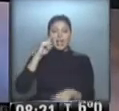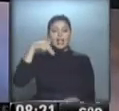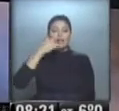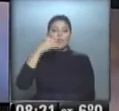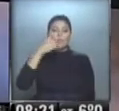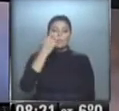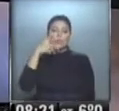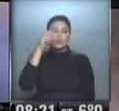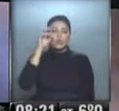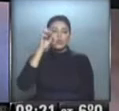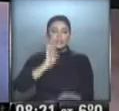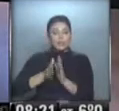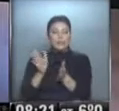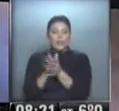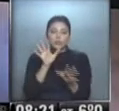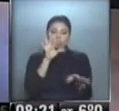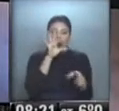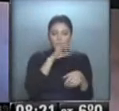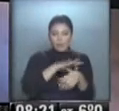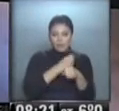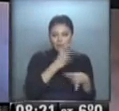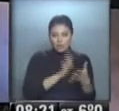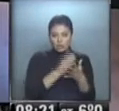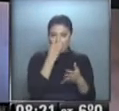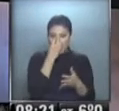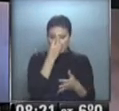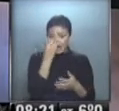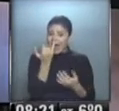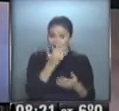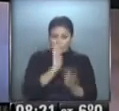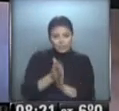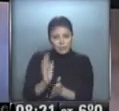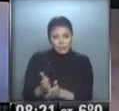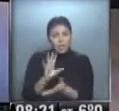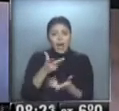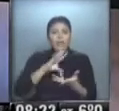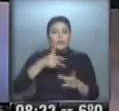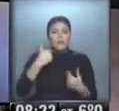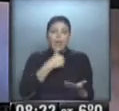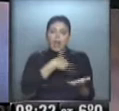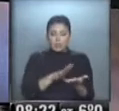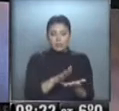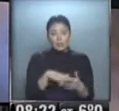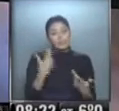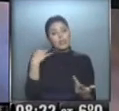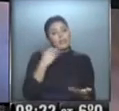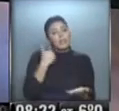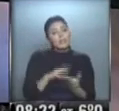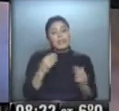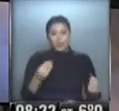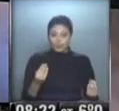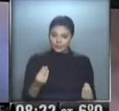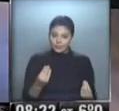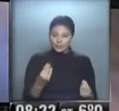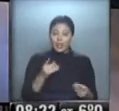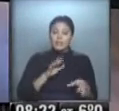específico con el alergista así que hay tratamiento para la alergia hay formas de prevenirla y lo que tenemos que evitar es que